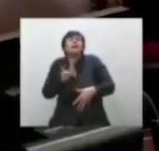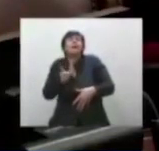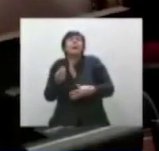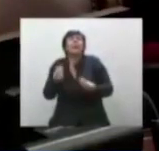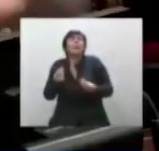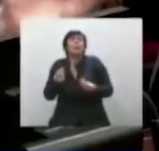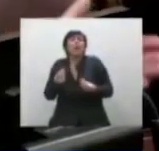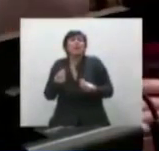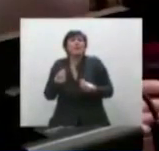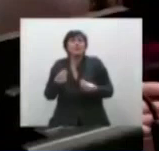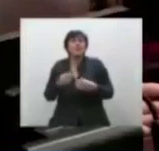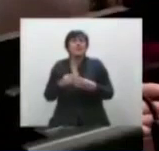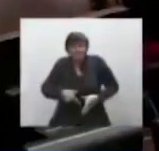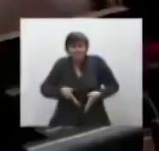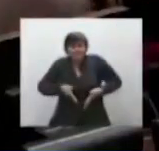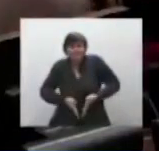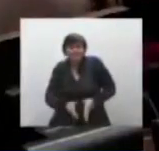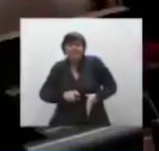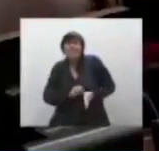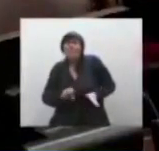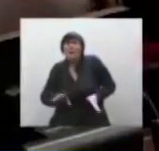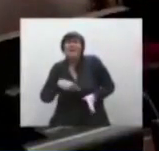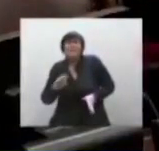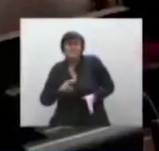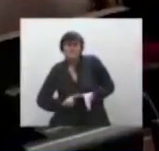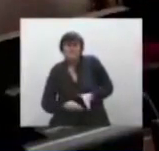porque hay que seguir avanzando, porque la noche de ayer, la madrugada